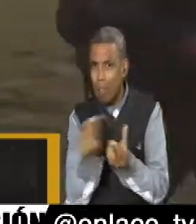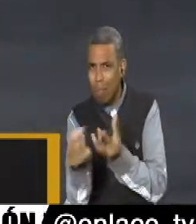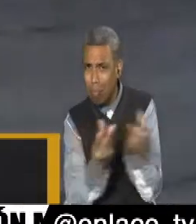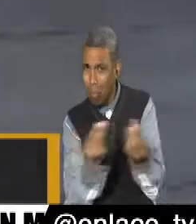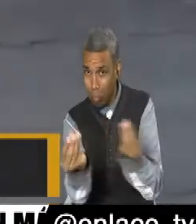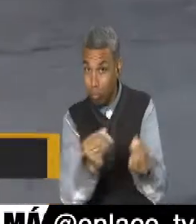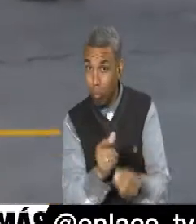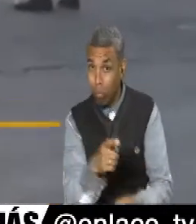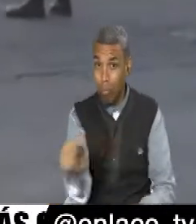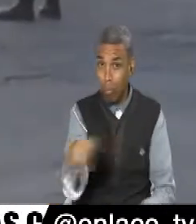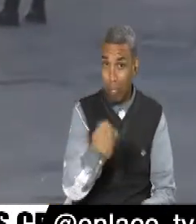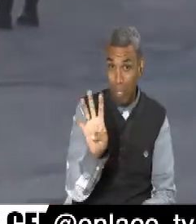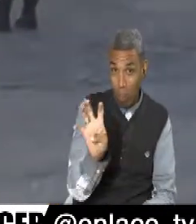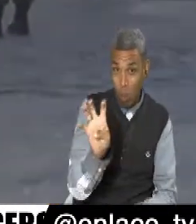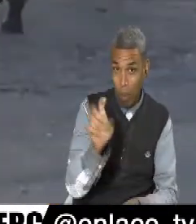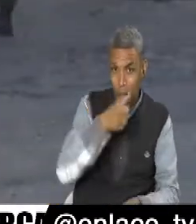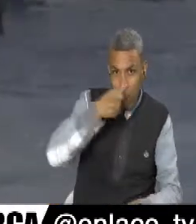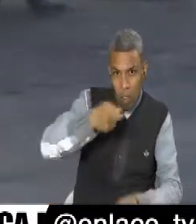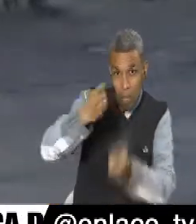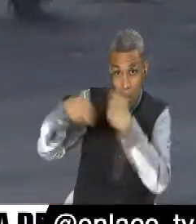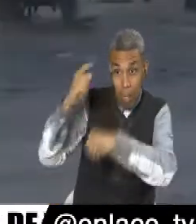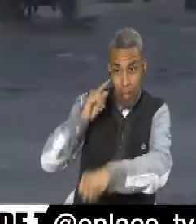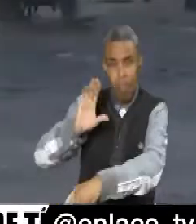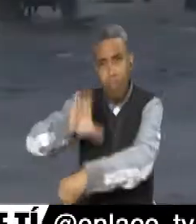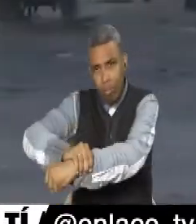ellas 9 dedicadas al narcotráfico.